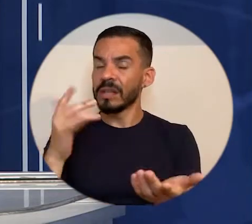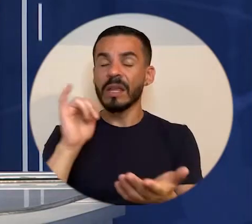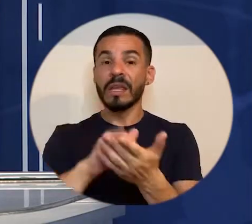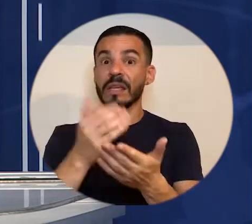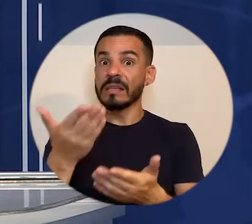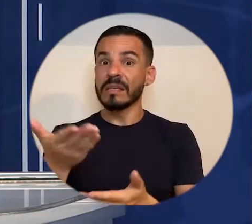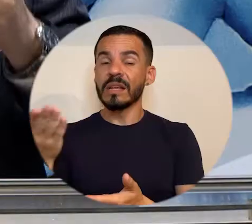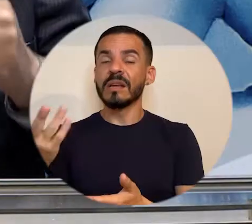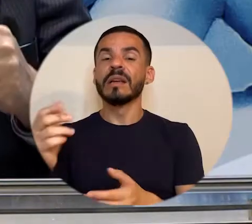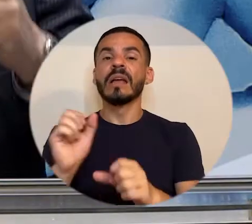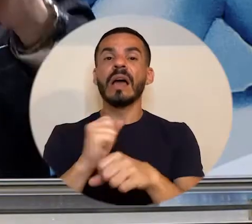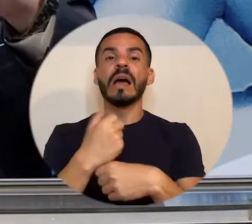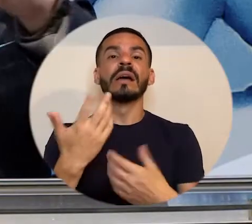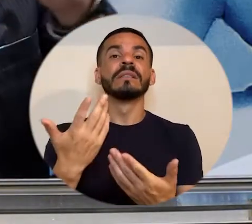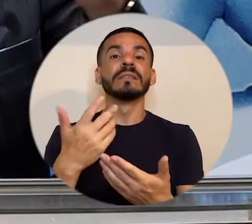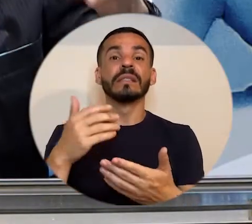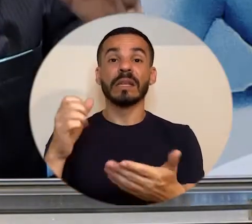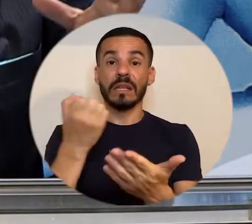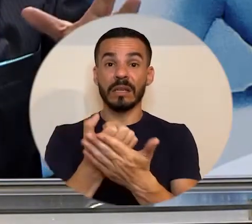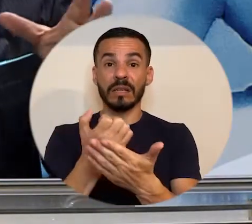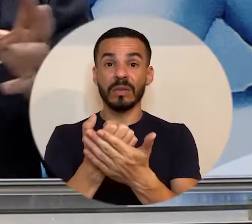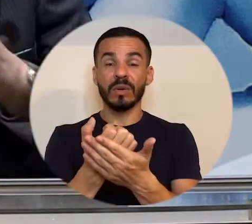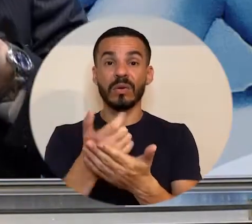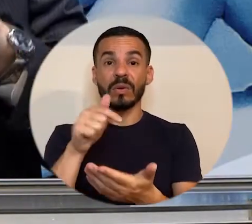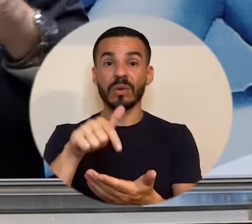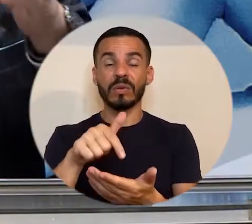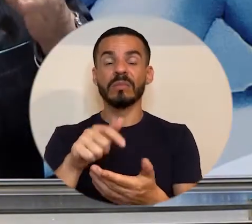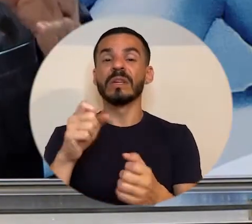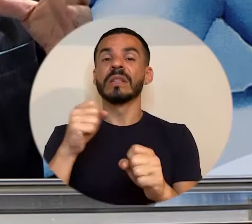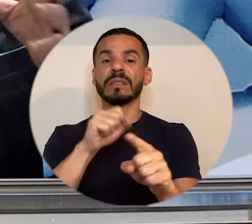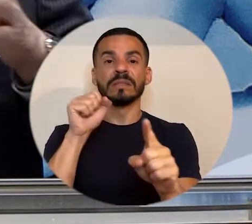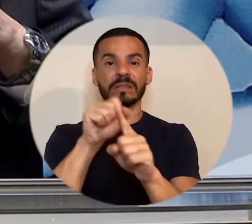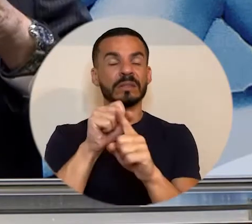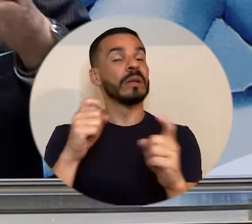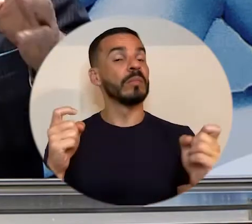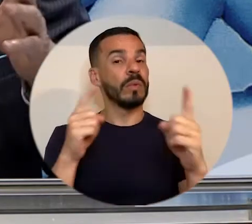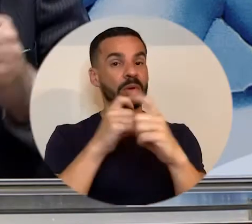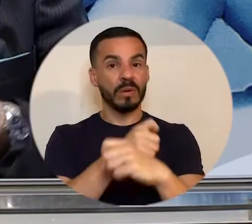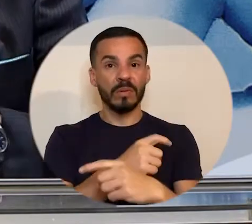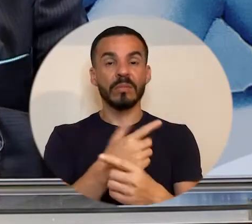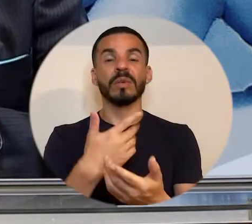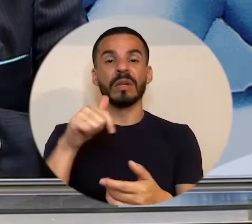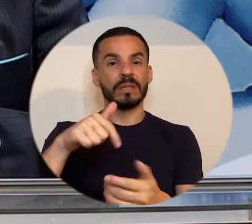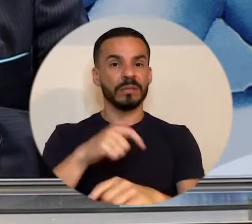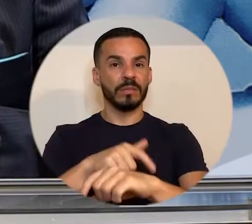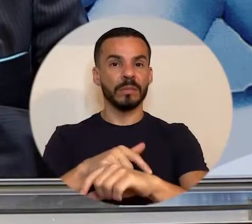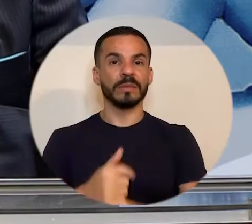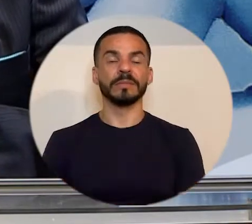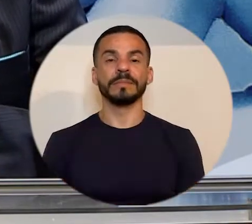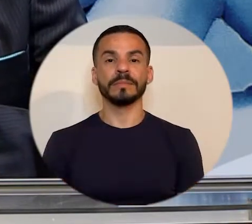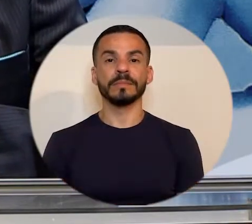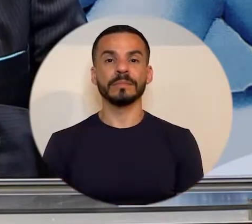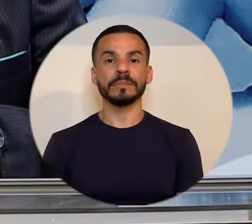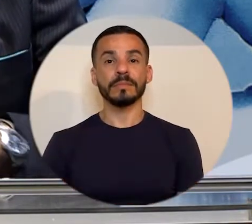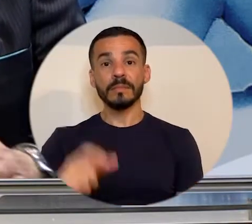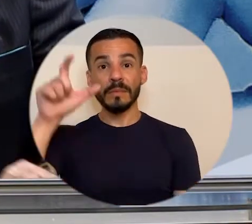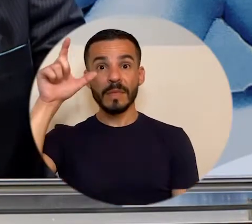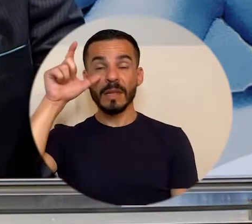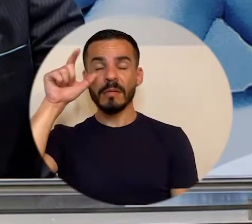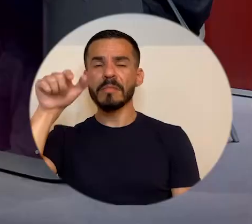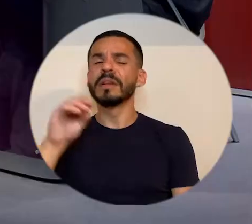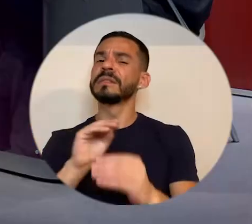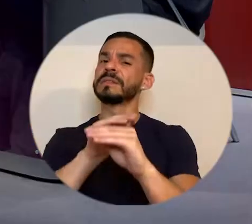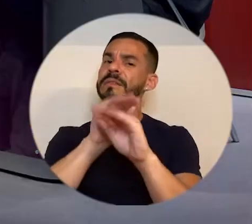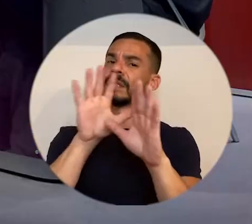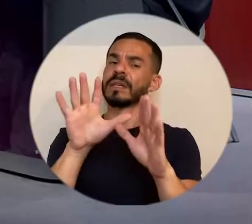pérdida. Entonces, esos factores hacen que las economías se encuentren en esa situación tan compleja en estos momentos.